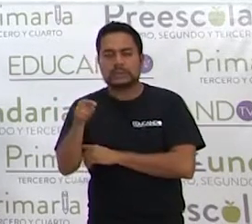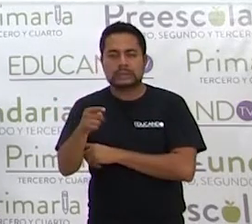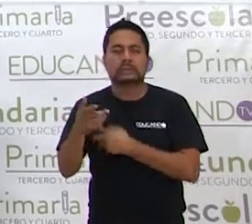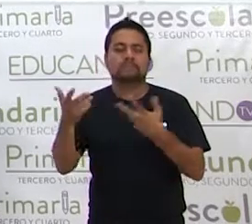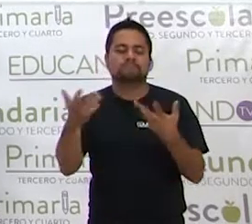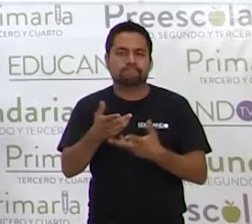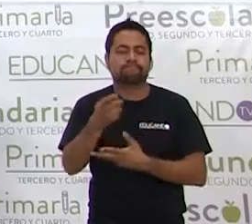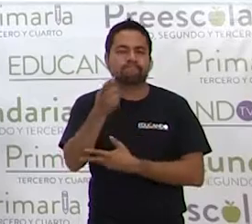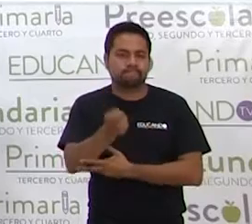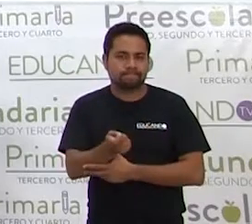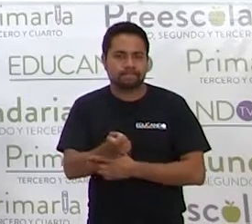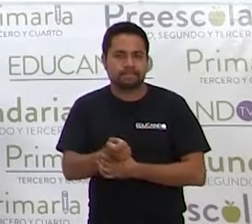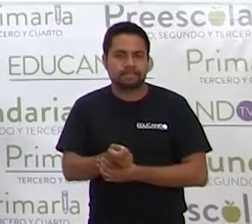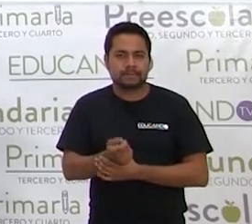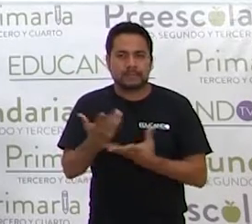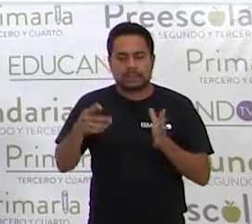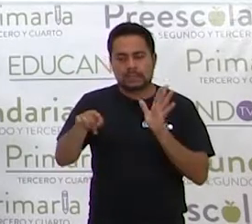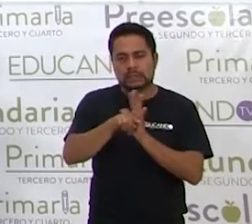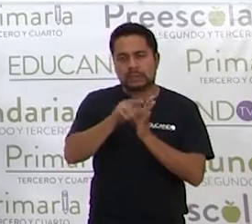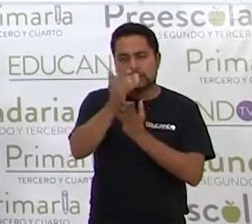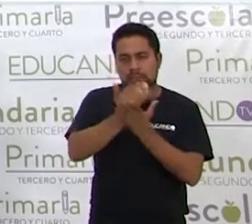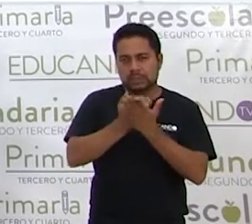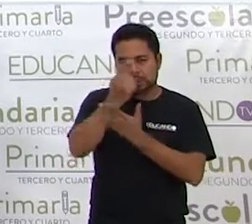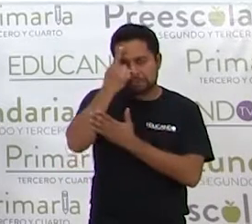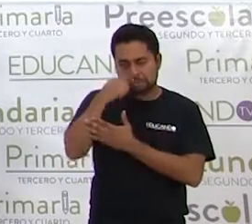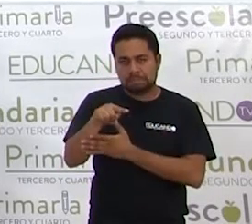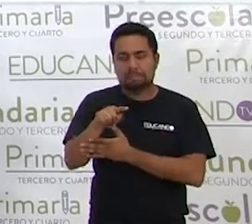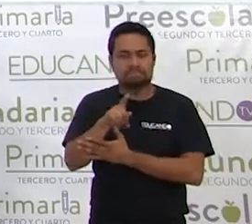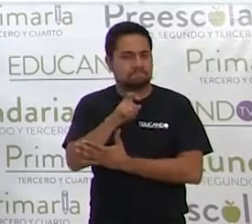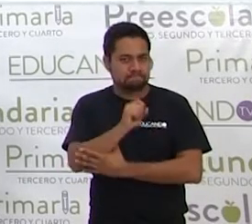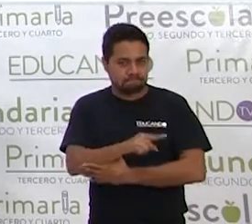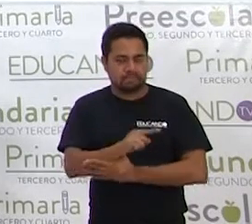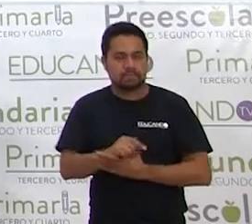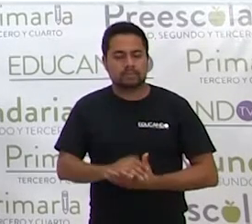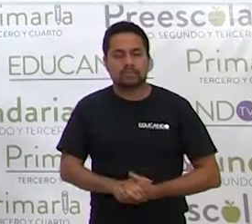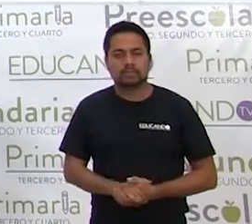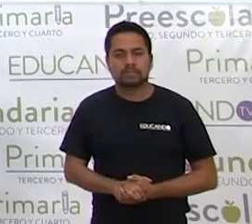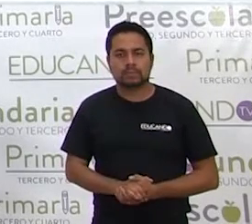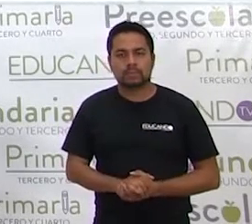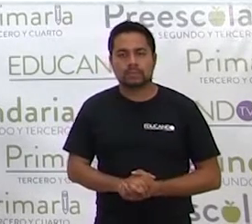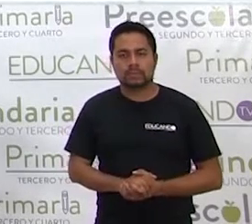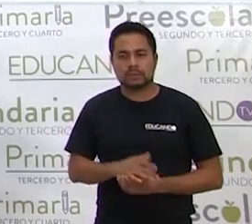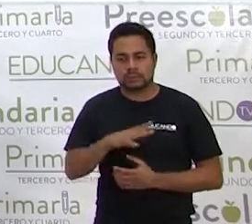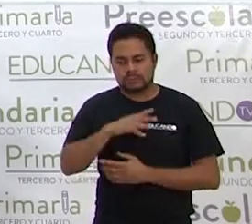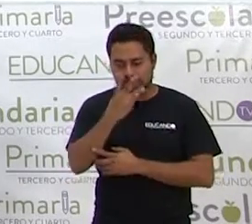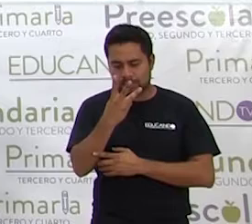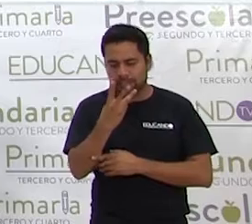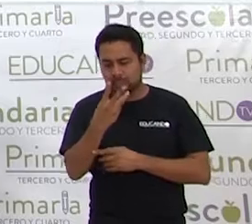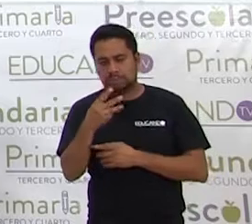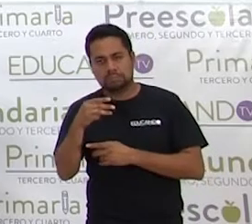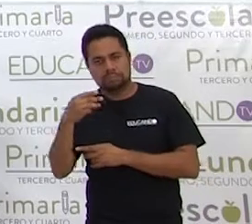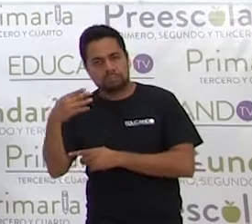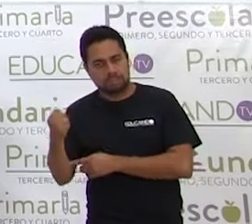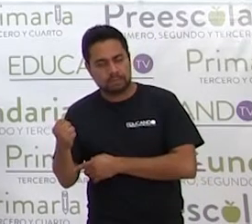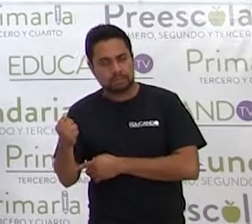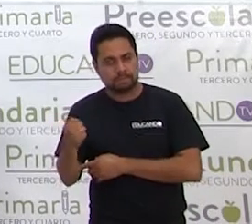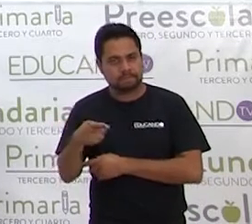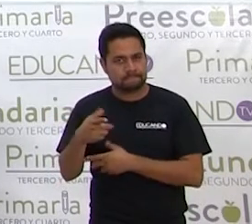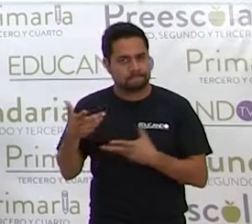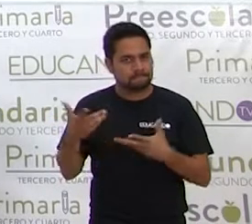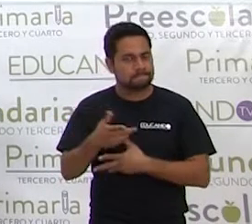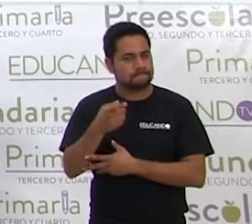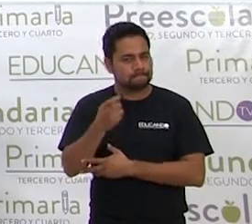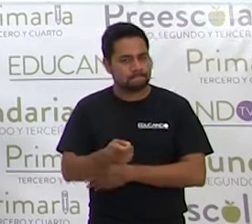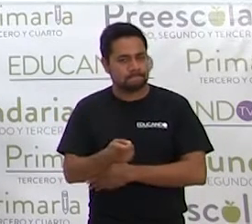esta resta de fracciones tenemos el 3 y tenemos el 9 y aquí vamos a